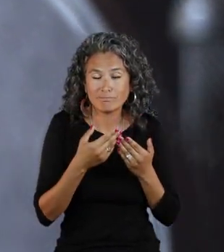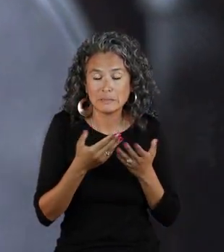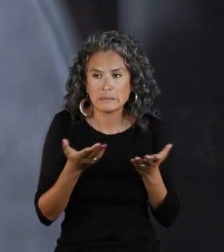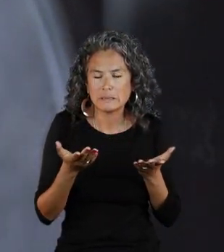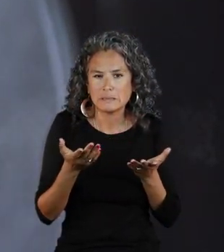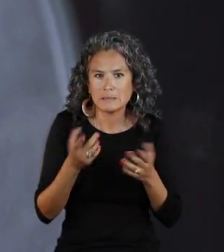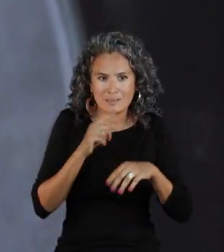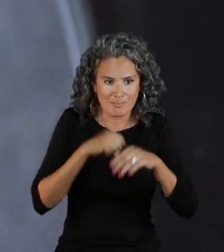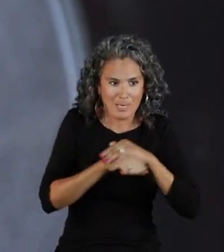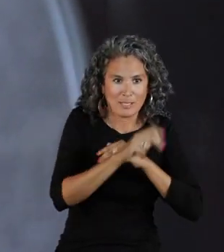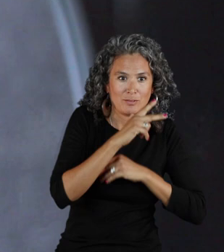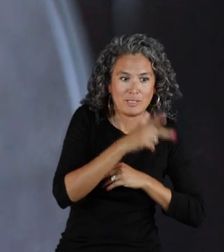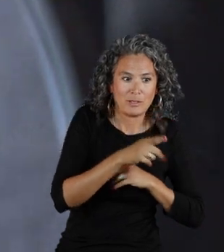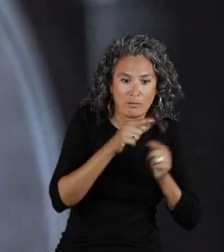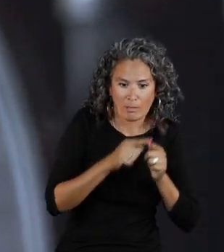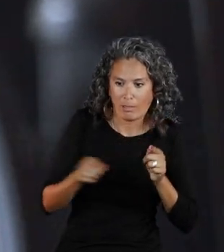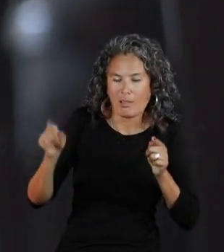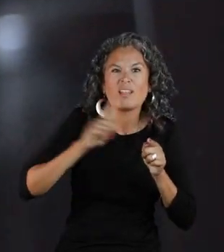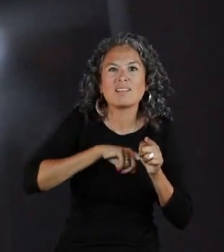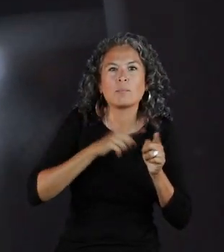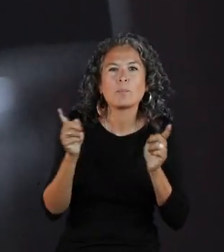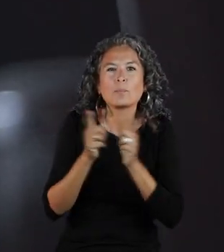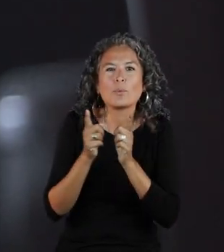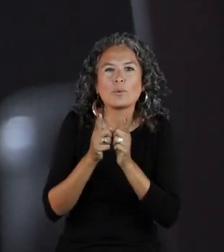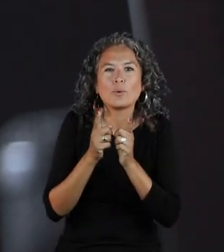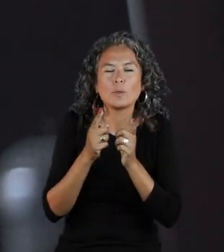Y había pasado muy poquito tiempo.